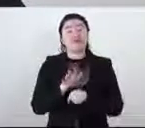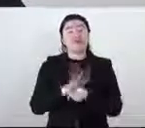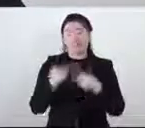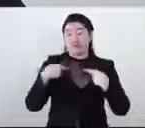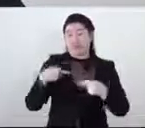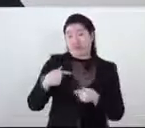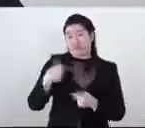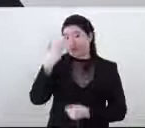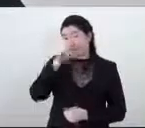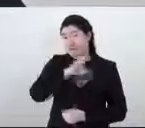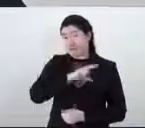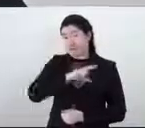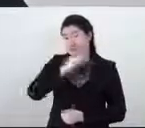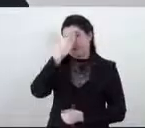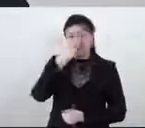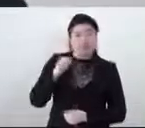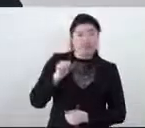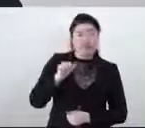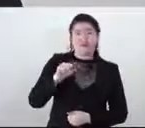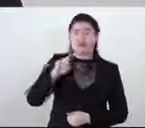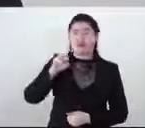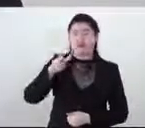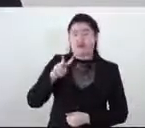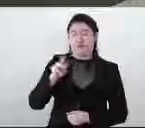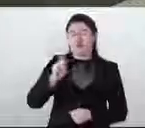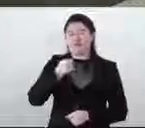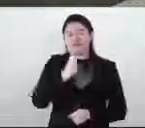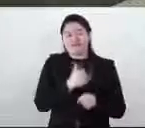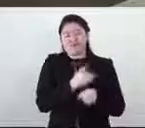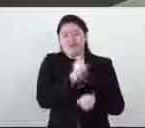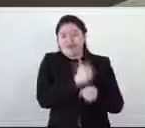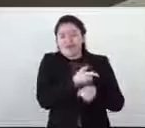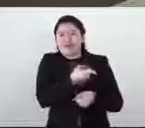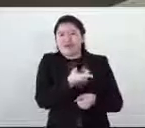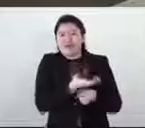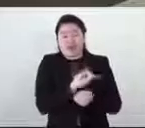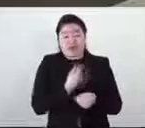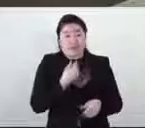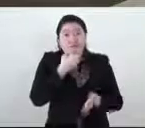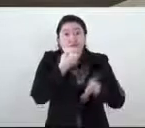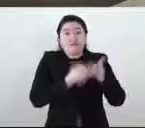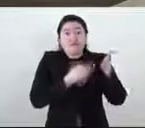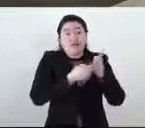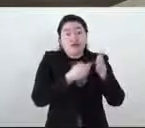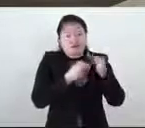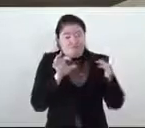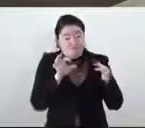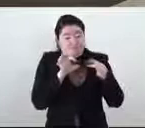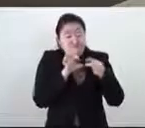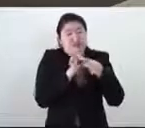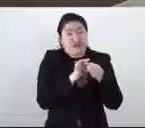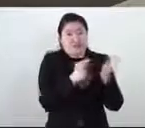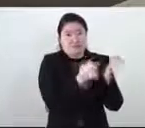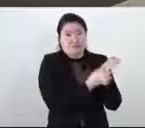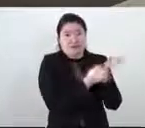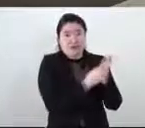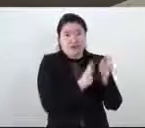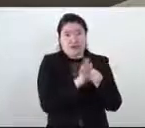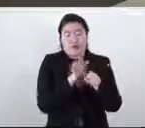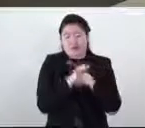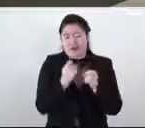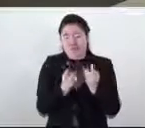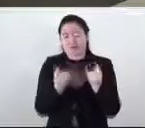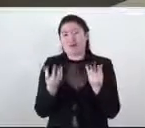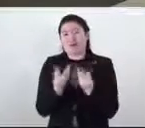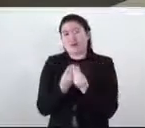especialistas de DNB identificaron lo siguiente. A. Se observa una soldadura no concluida en la trave de la bifurcación en su unión con la trave